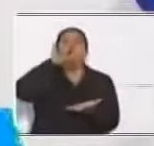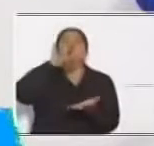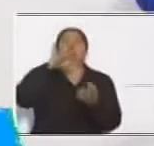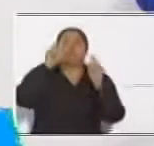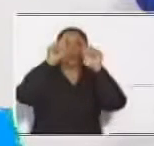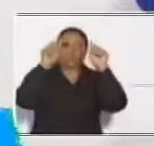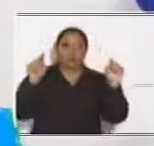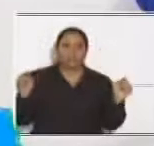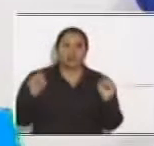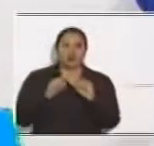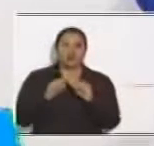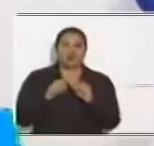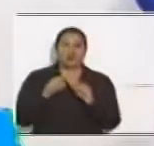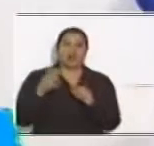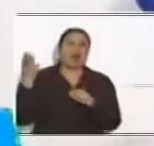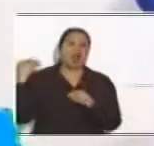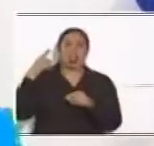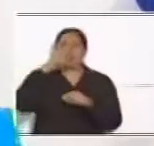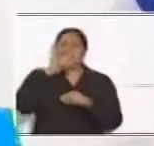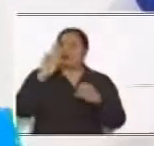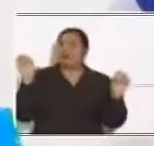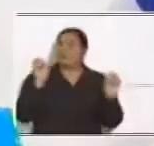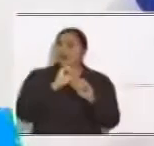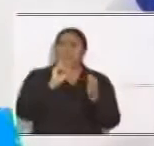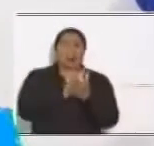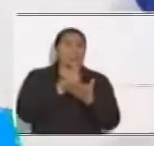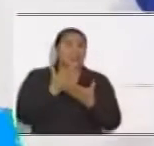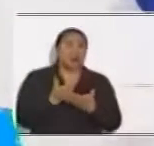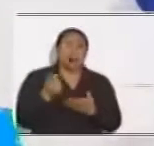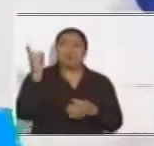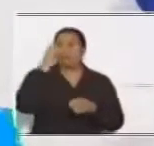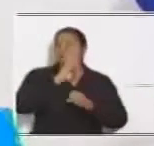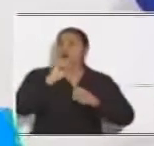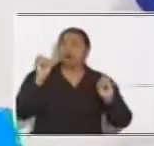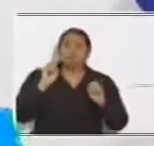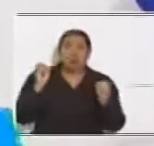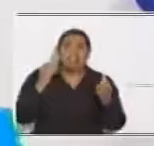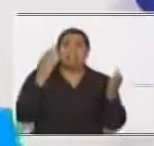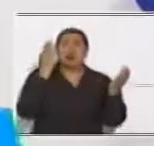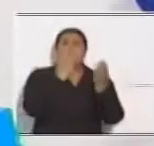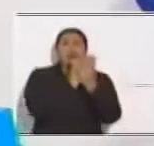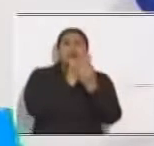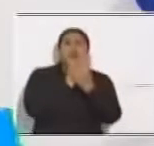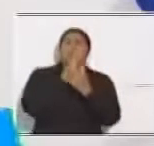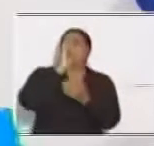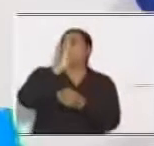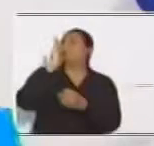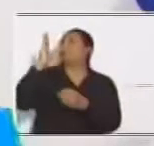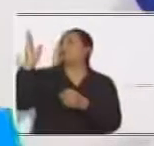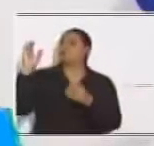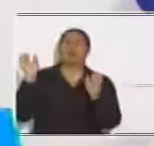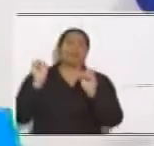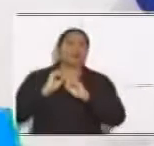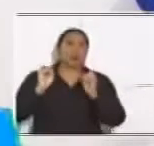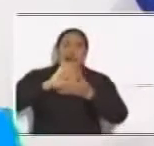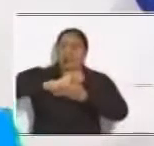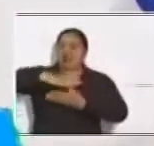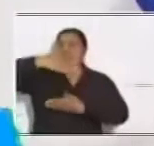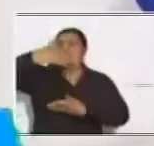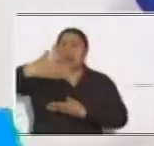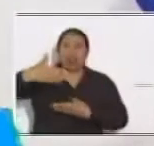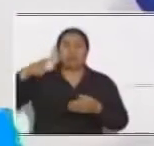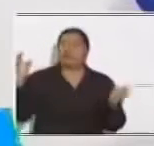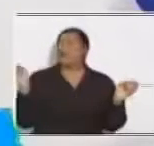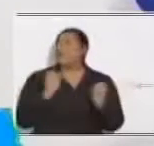no habían enciclopedias, no había una laptop para encontrar las fórmulas, no. El ser humano